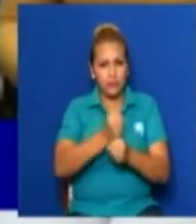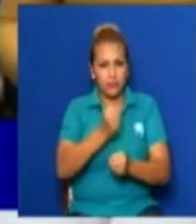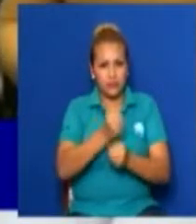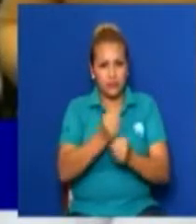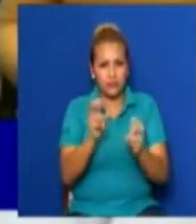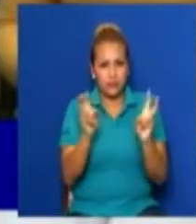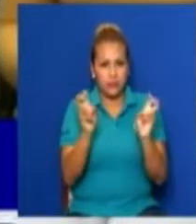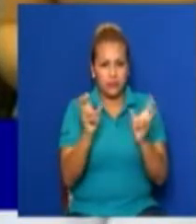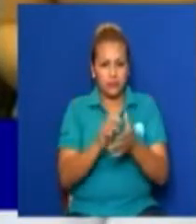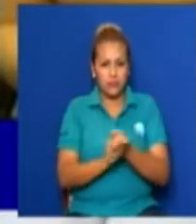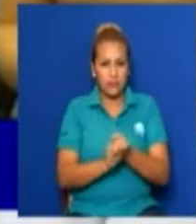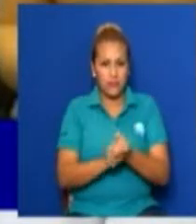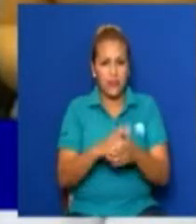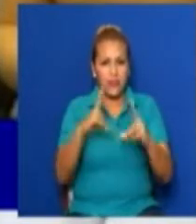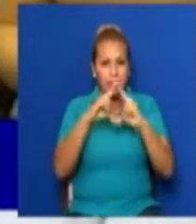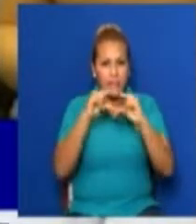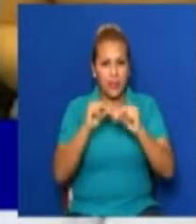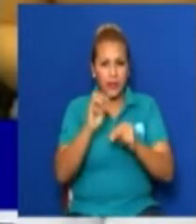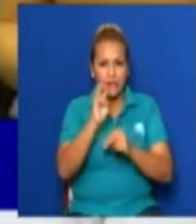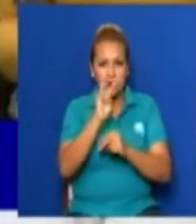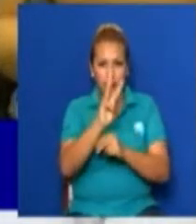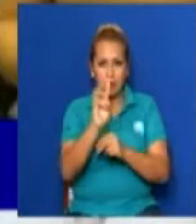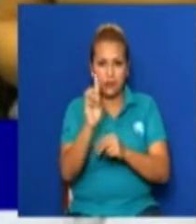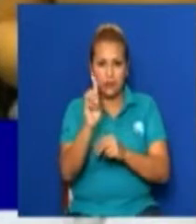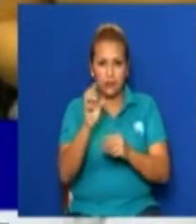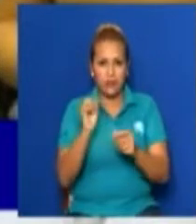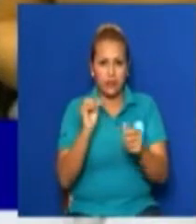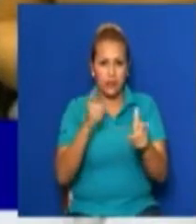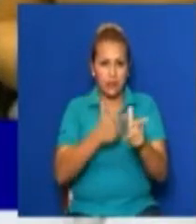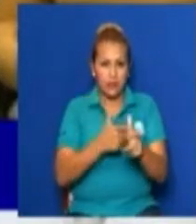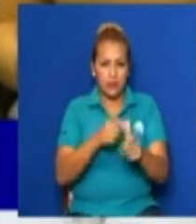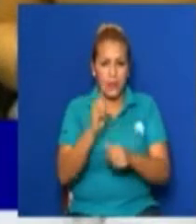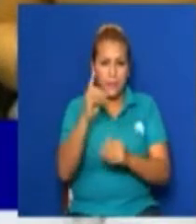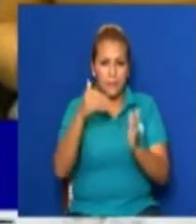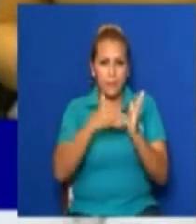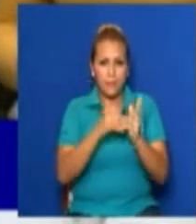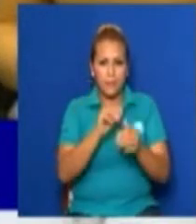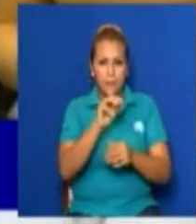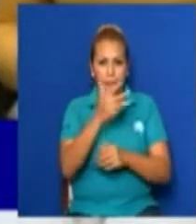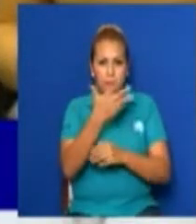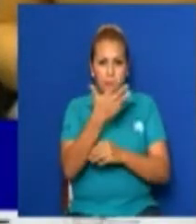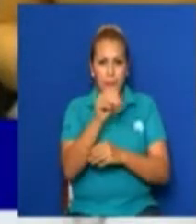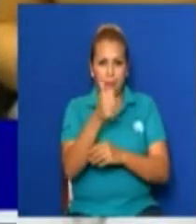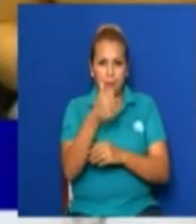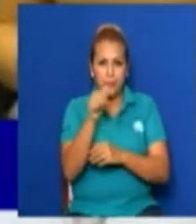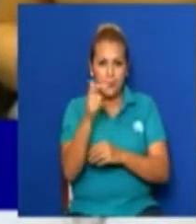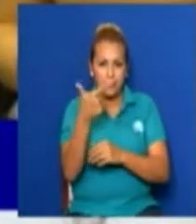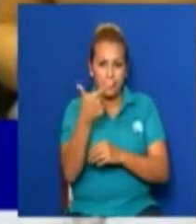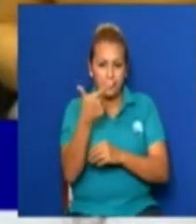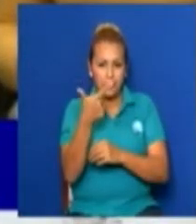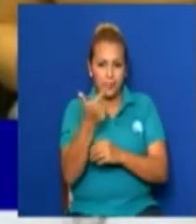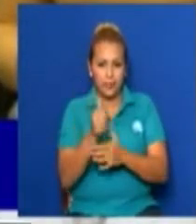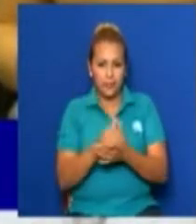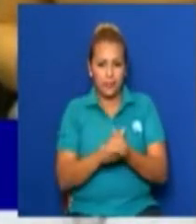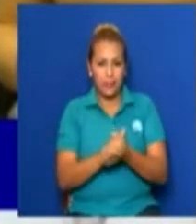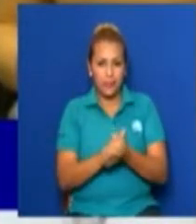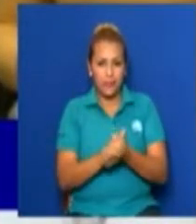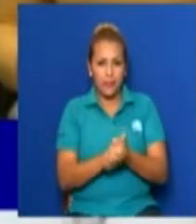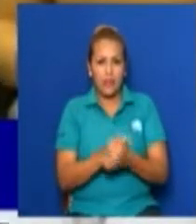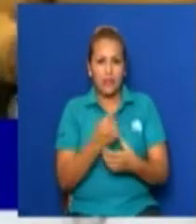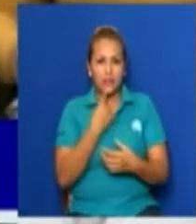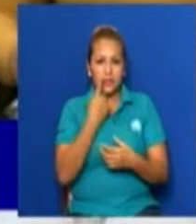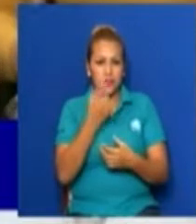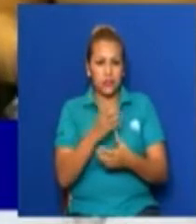Nicaragua, desde el 31 de octubre de 1967, ratificó este convenio de la